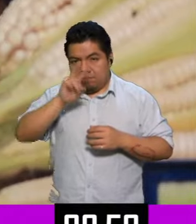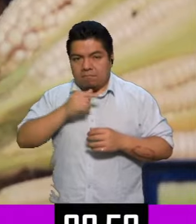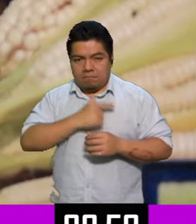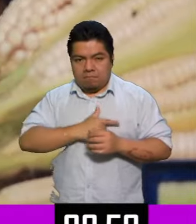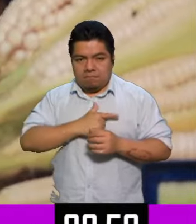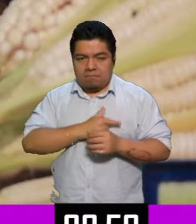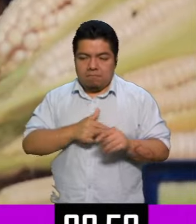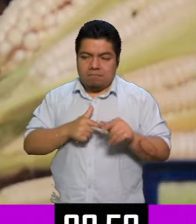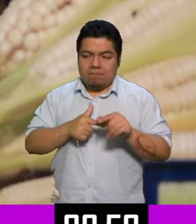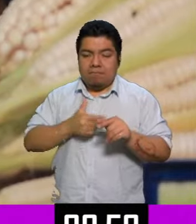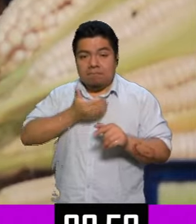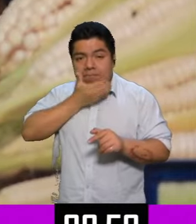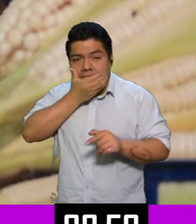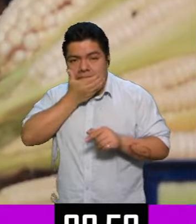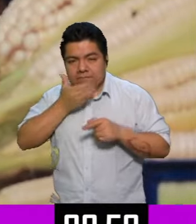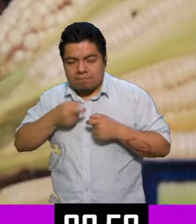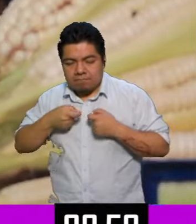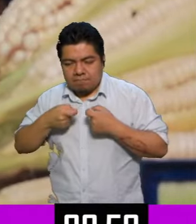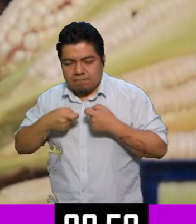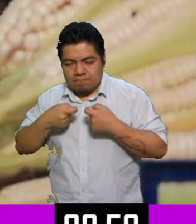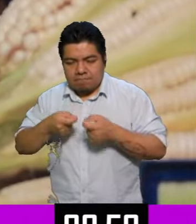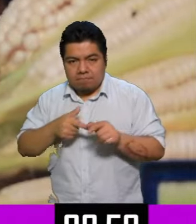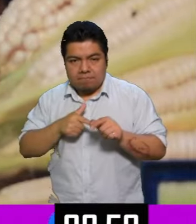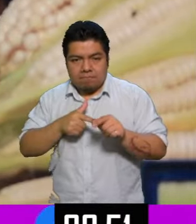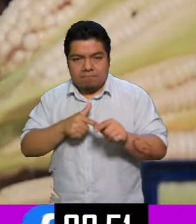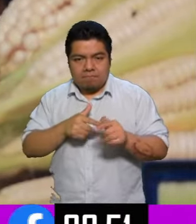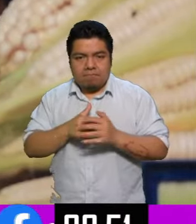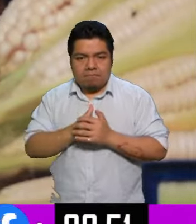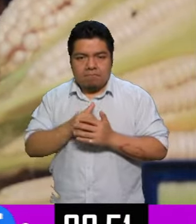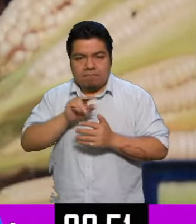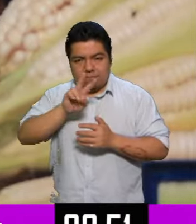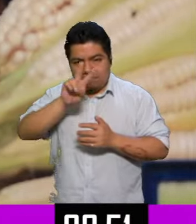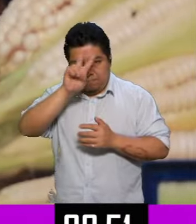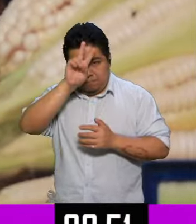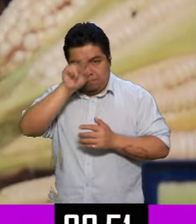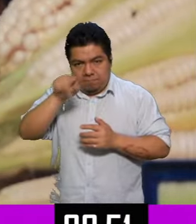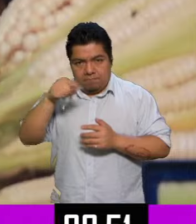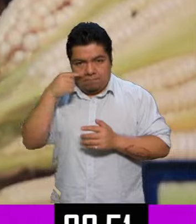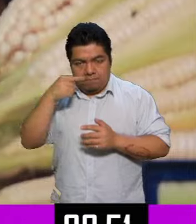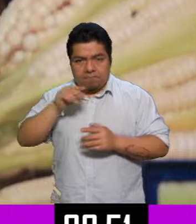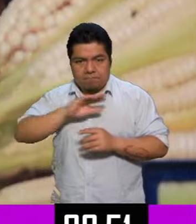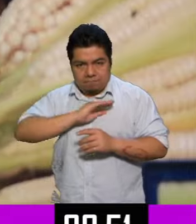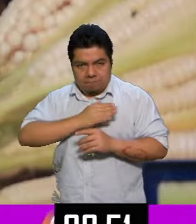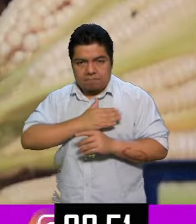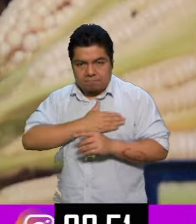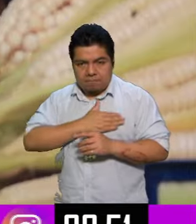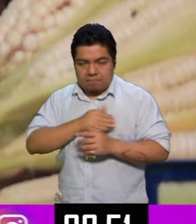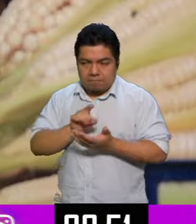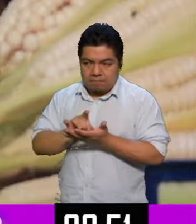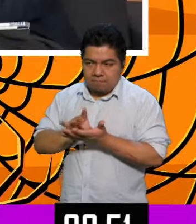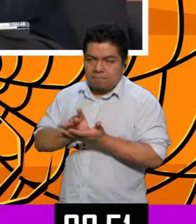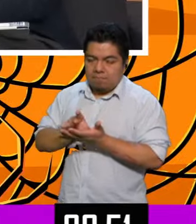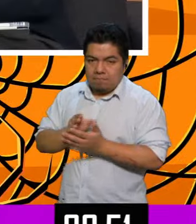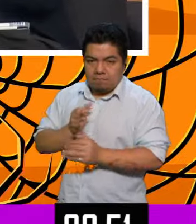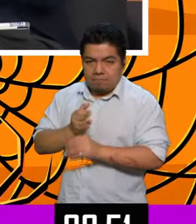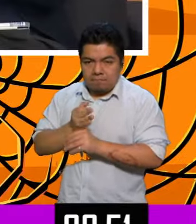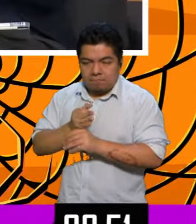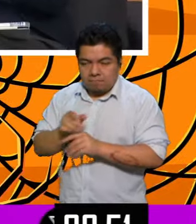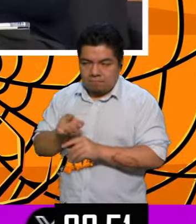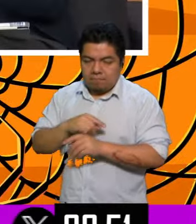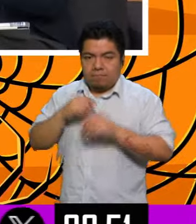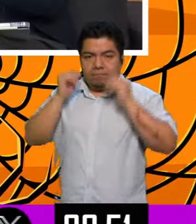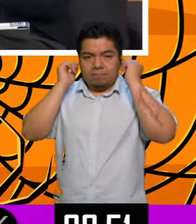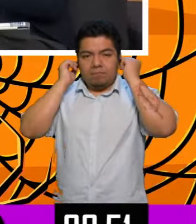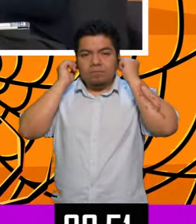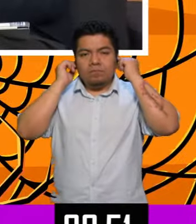tradición. Sí, en un día. Bueno, todas... Eso era español. Eso era español. Los echaron y órale. Y entonces